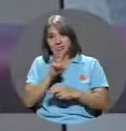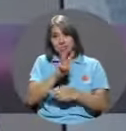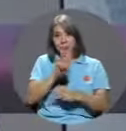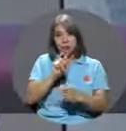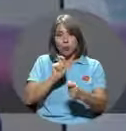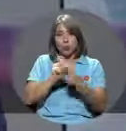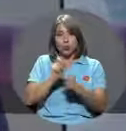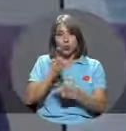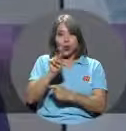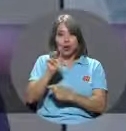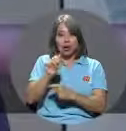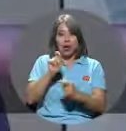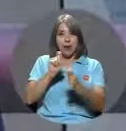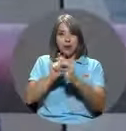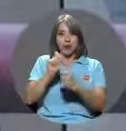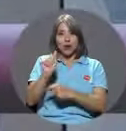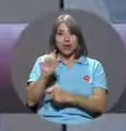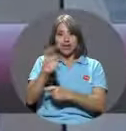temas en